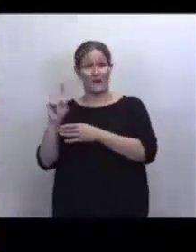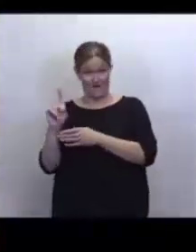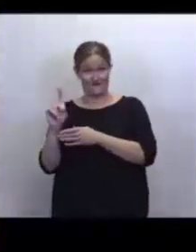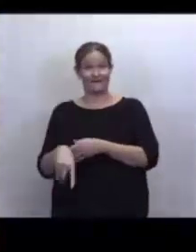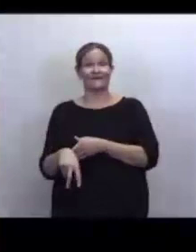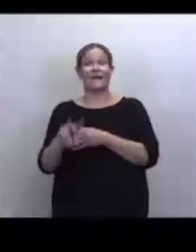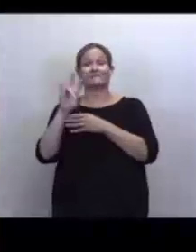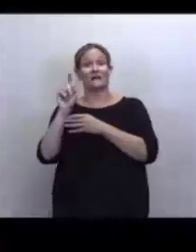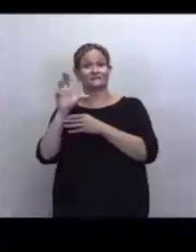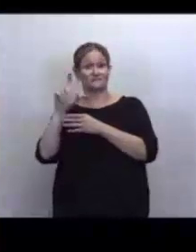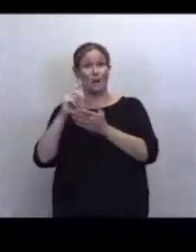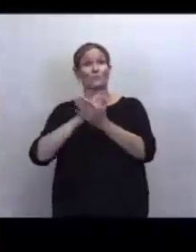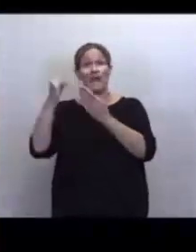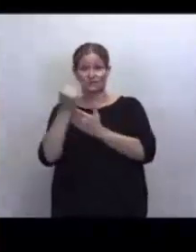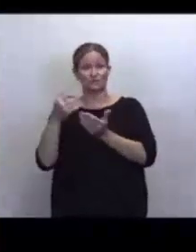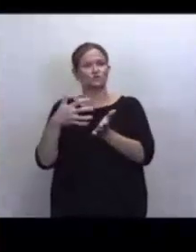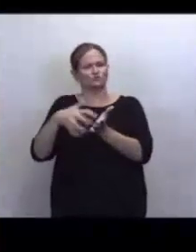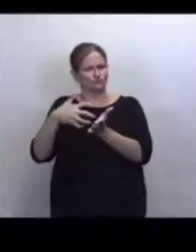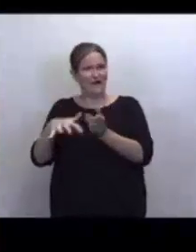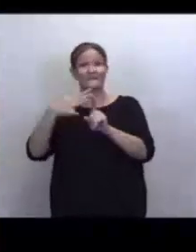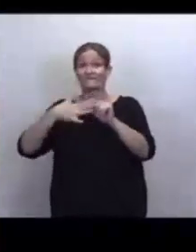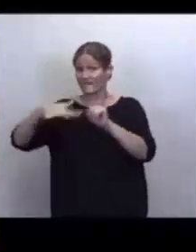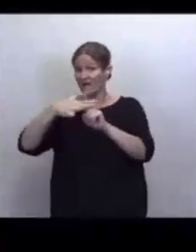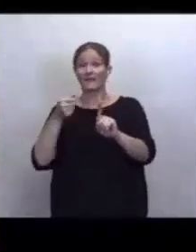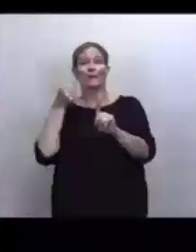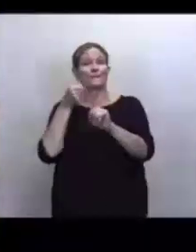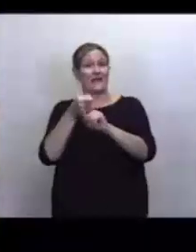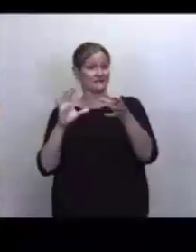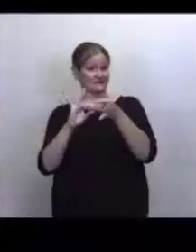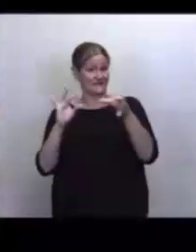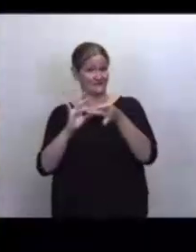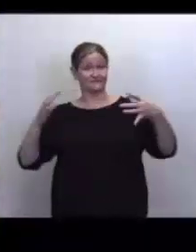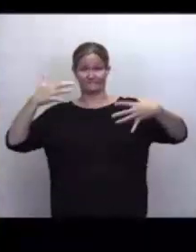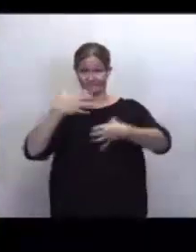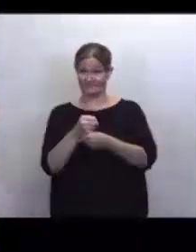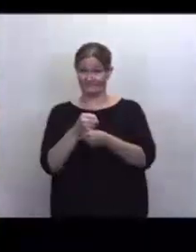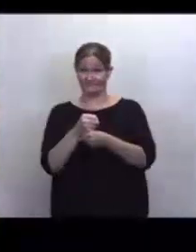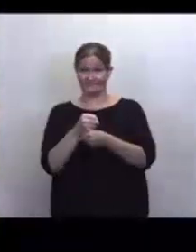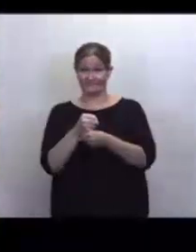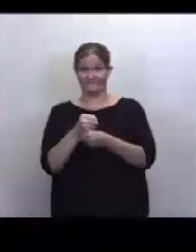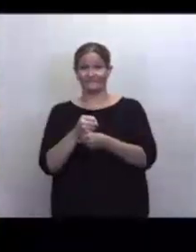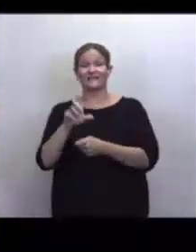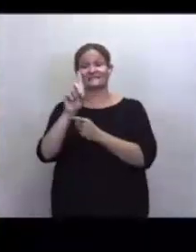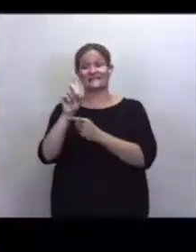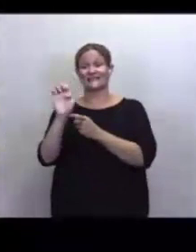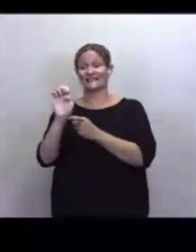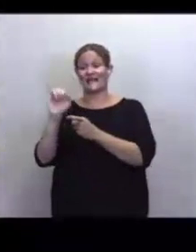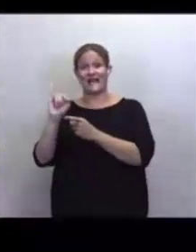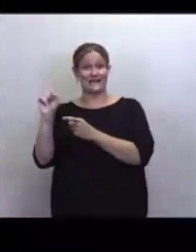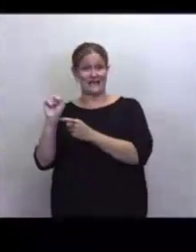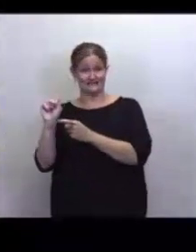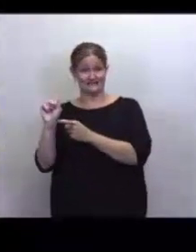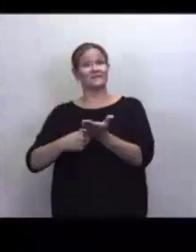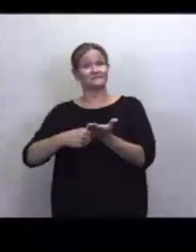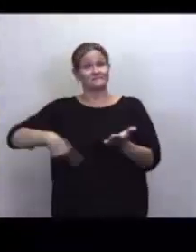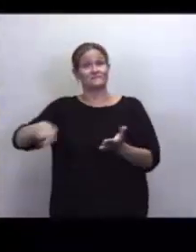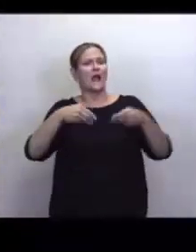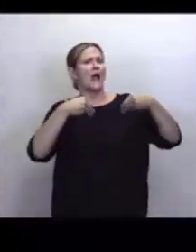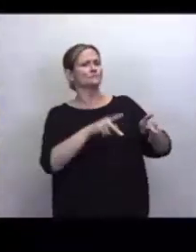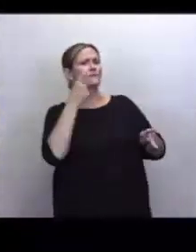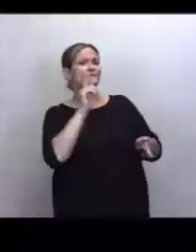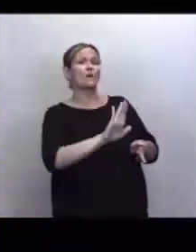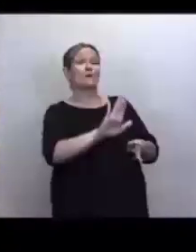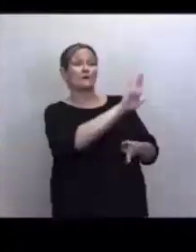Bienvenidos a la audiencia pública de la propuesta de declaración de impacto ambiental DEIS del proyecto del viaducto